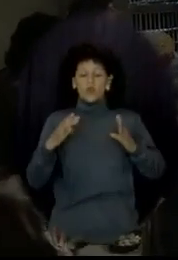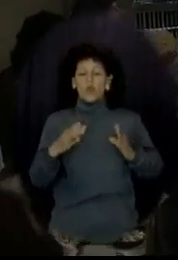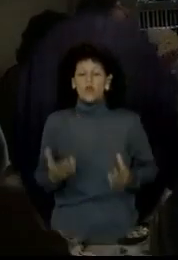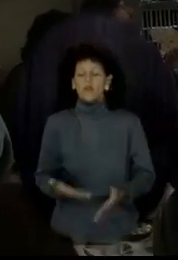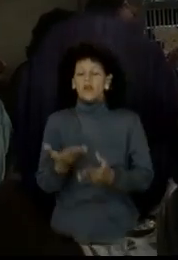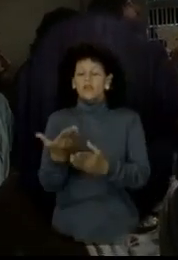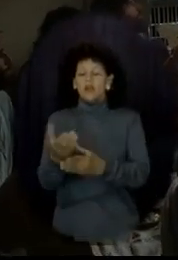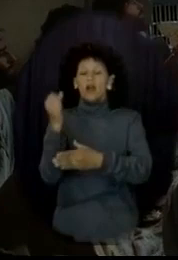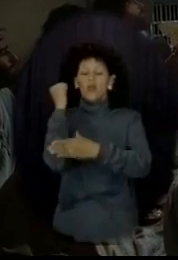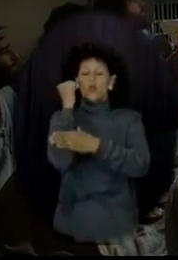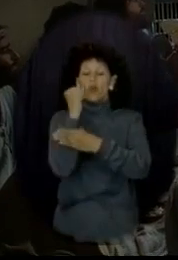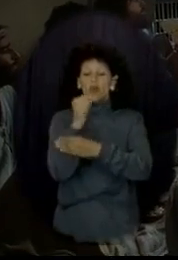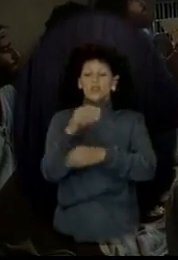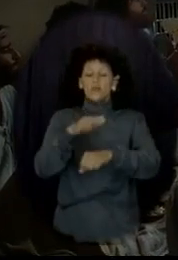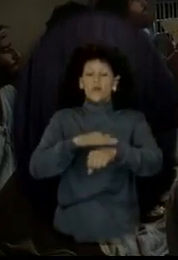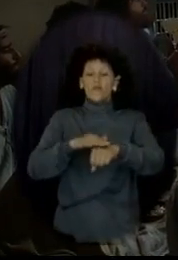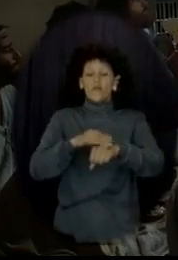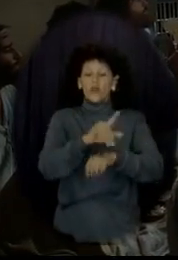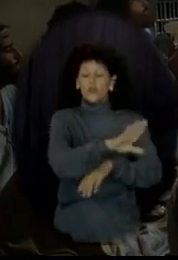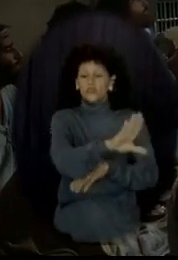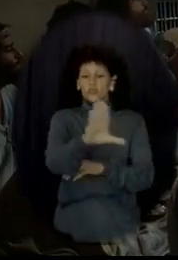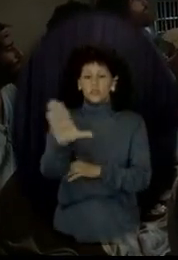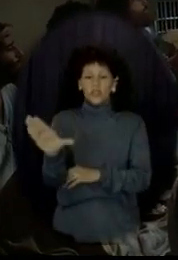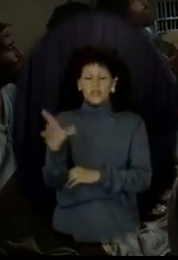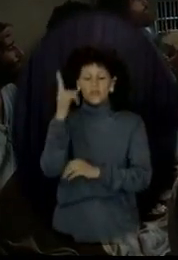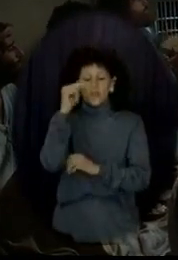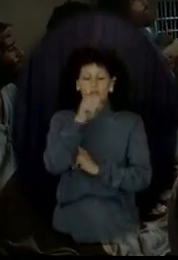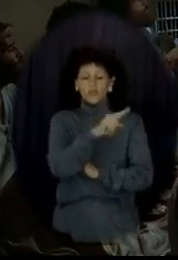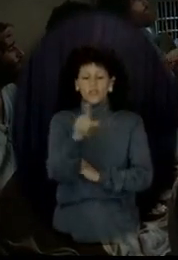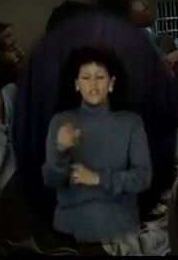Esto es mi cuerpo entregado por ustedes.